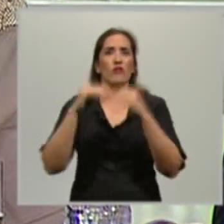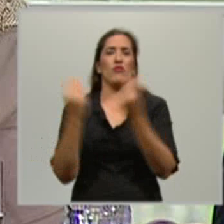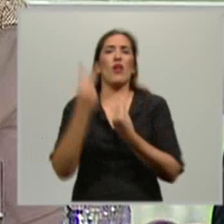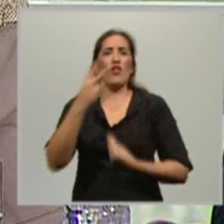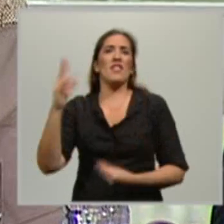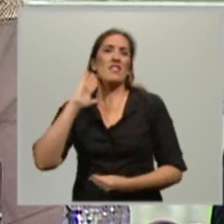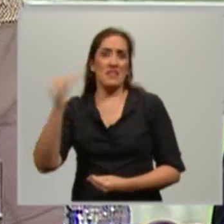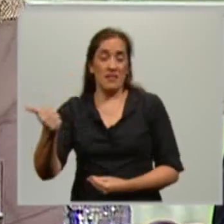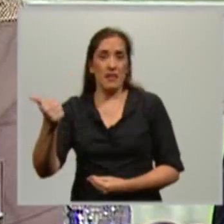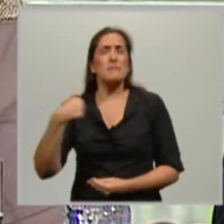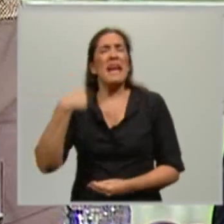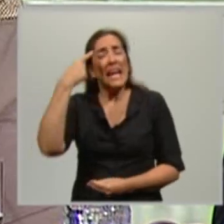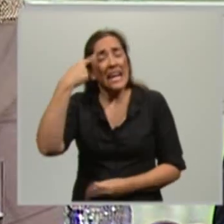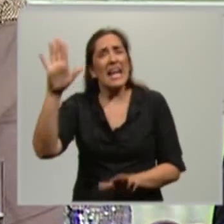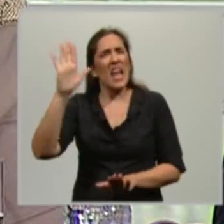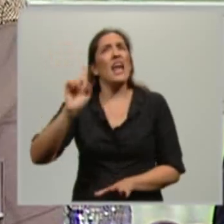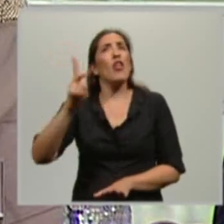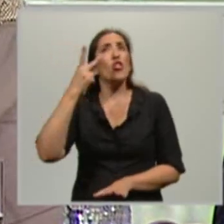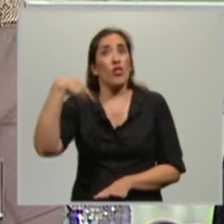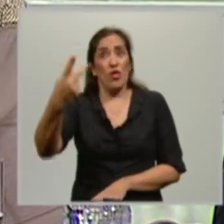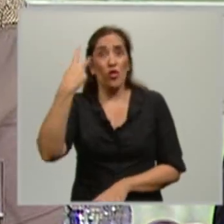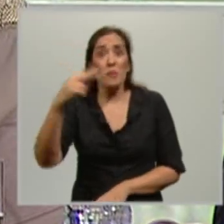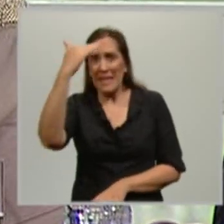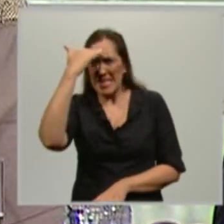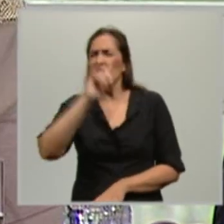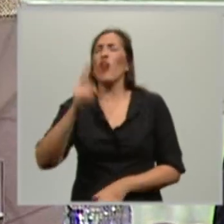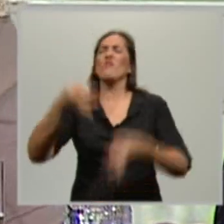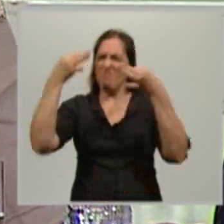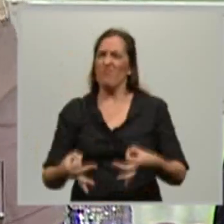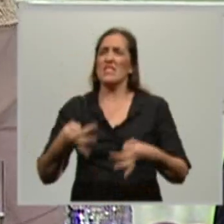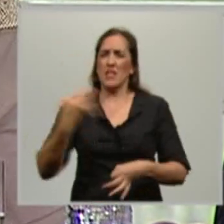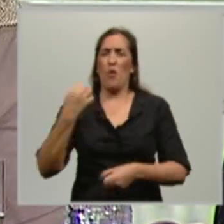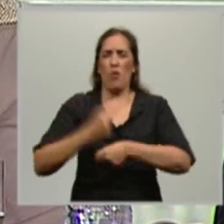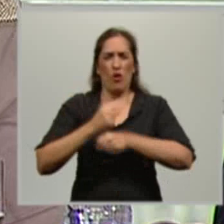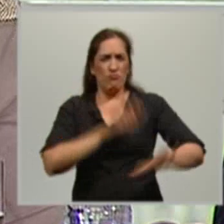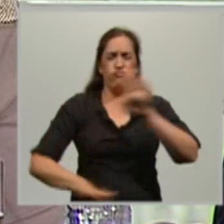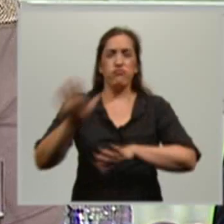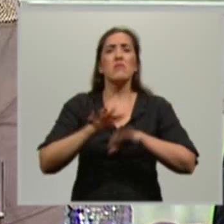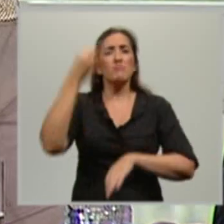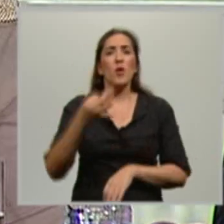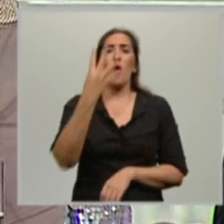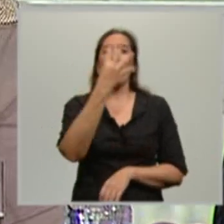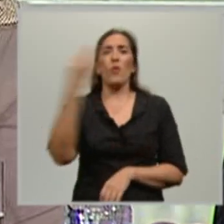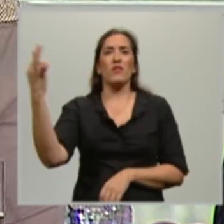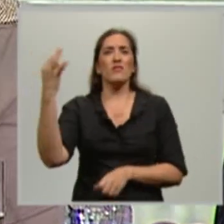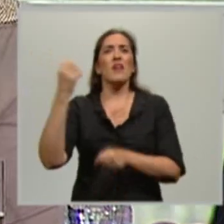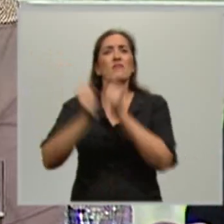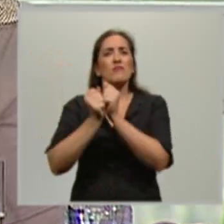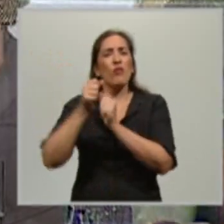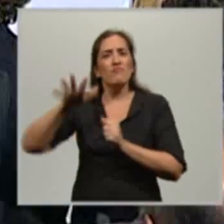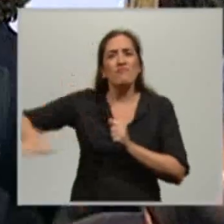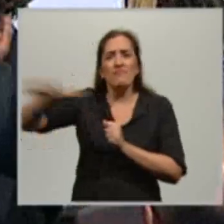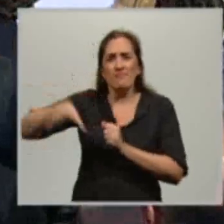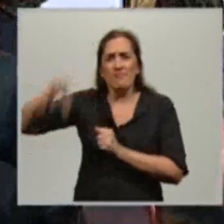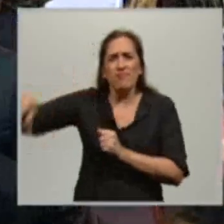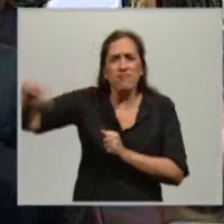el 2015, creemos no, sabemos, porque lo vamos a hacer, vamos a terminar con 400 parques